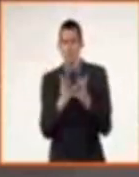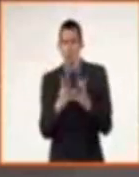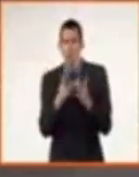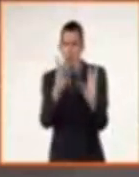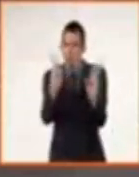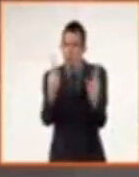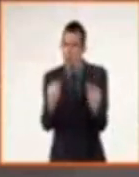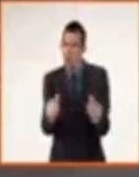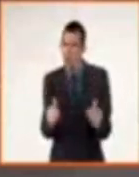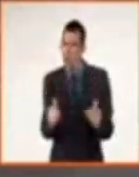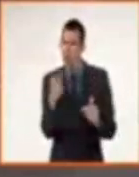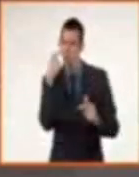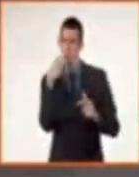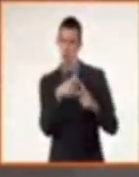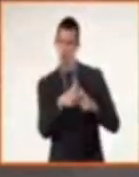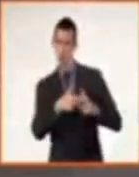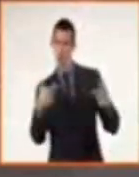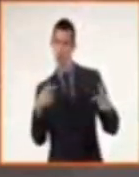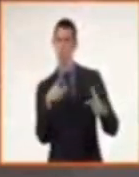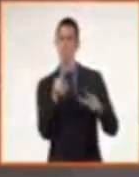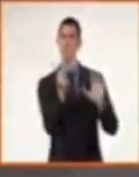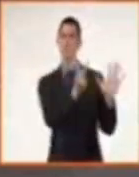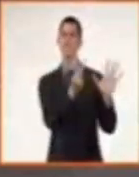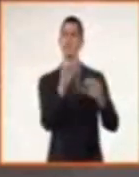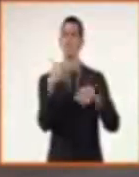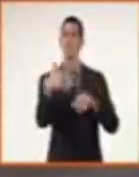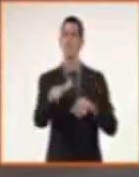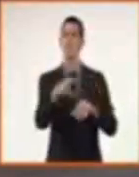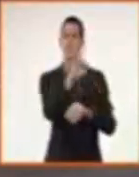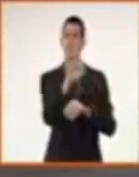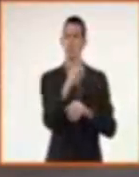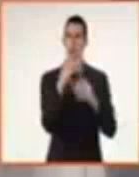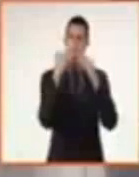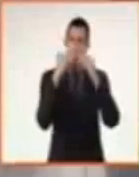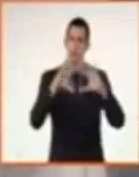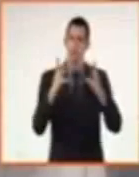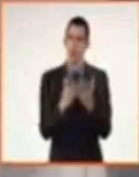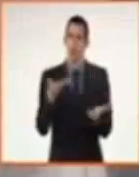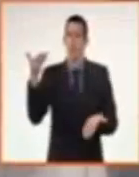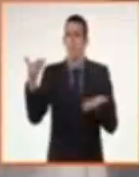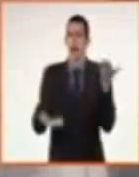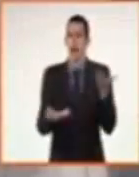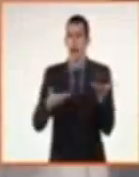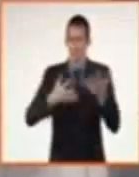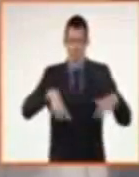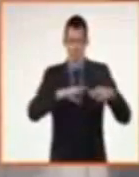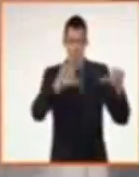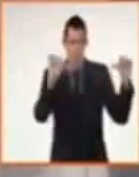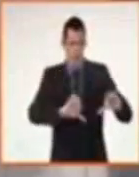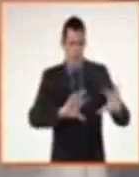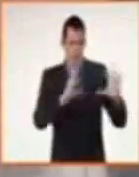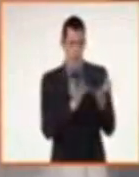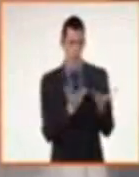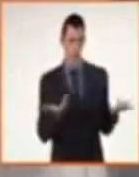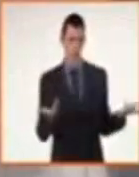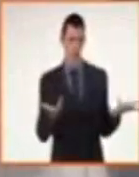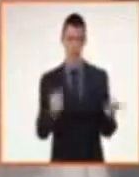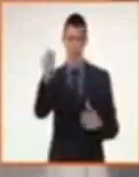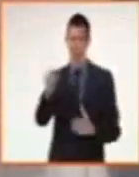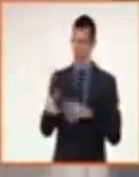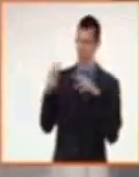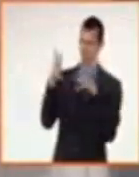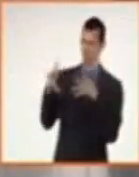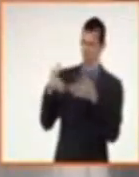lo decía en las declaraciones que se transmitieron, me pareció muy bien ayer varias veces. Había que oírlo, hay que oírlo y hay que leerlo, yo